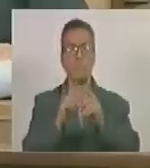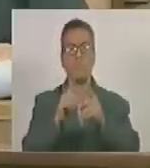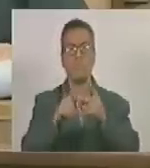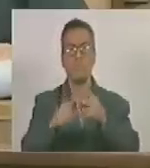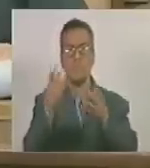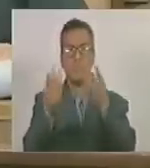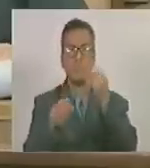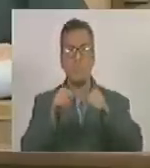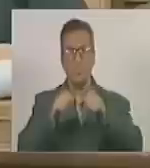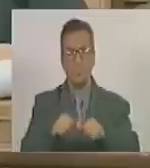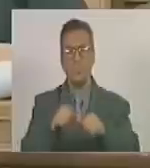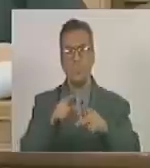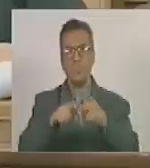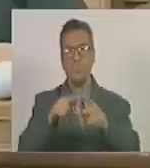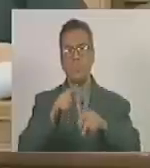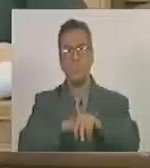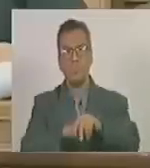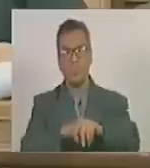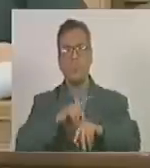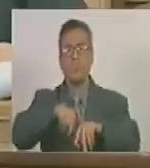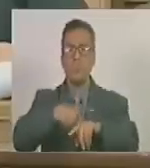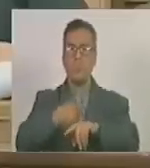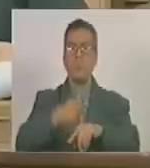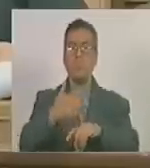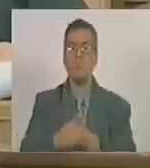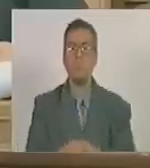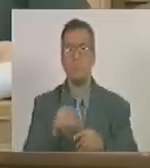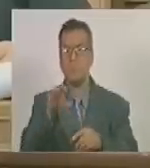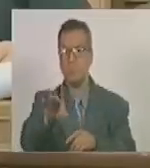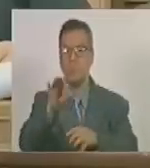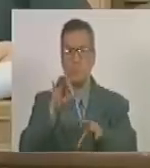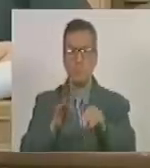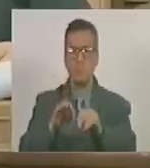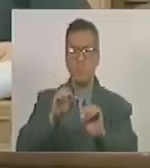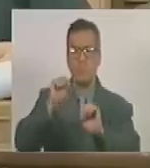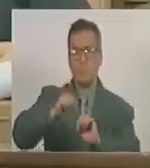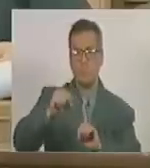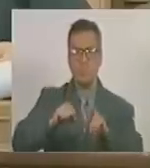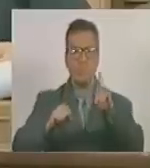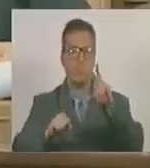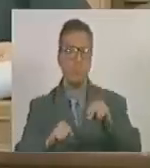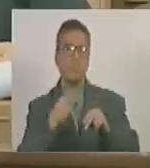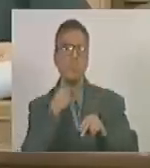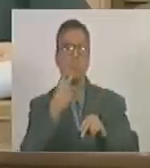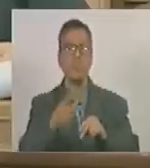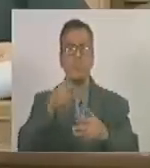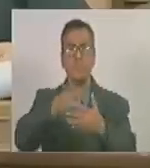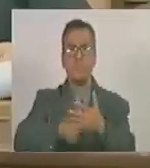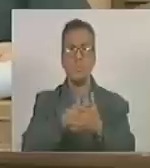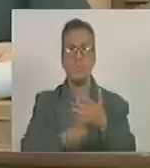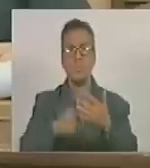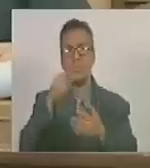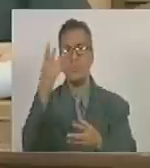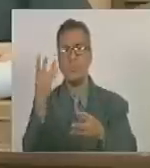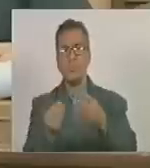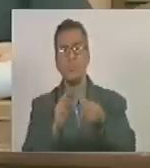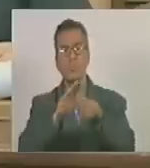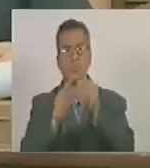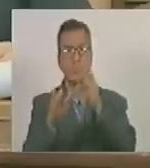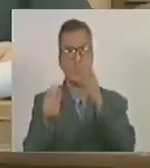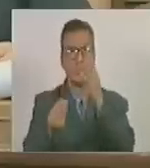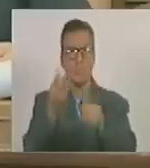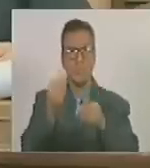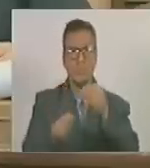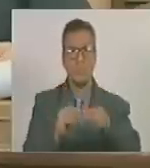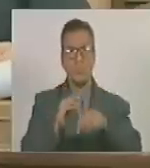carácter permanente o temporal. 3. Elegir y revocar a las voceras y voceros del Consejo Comunal